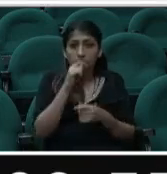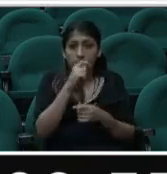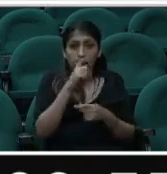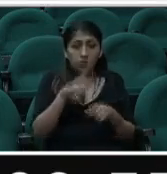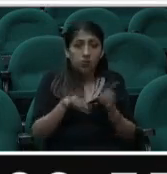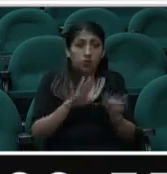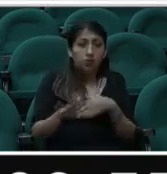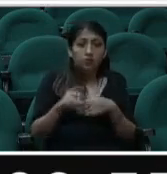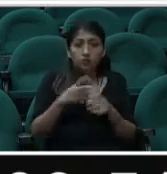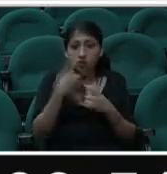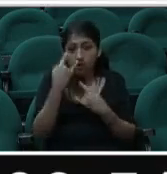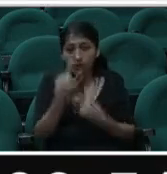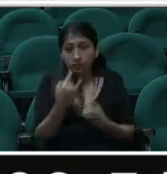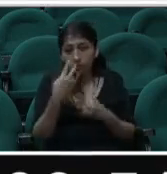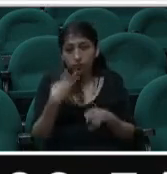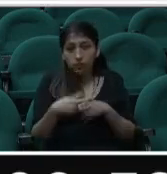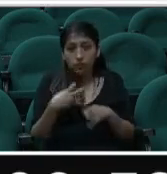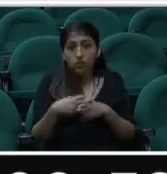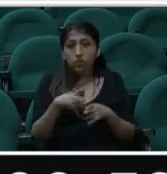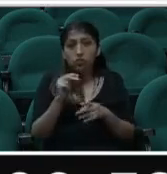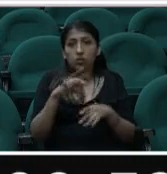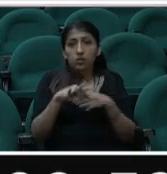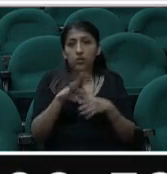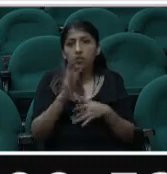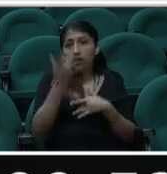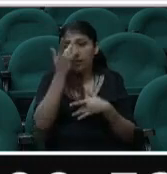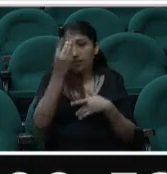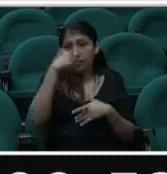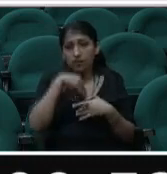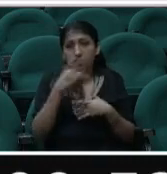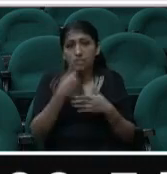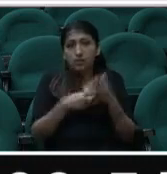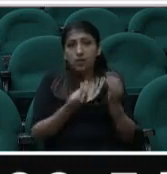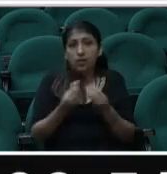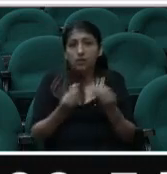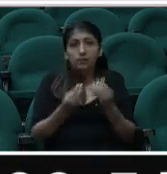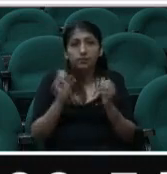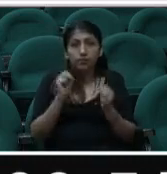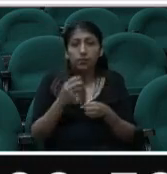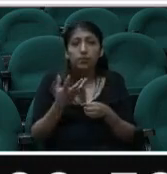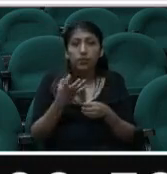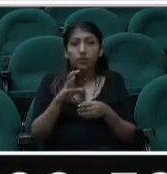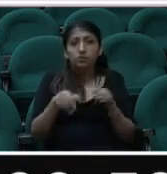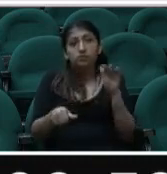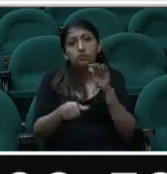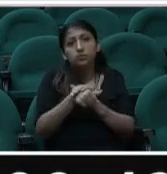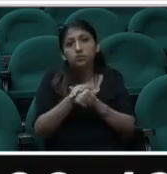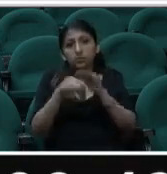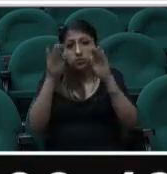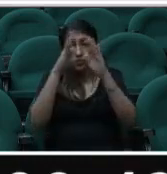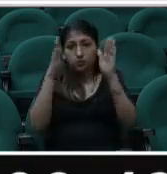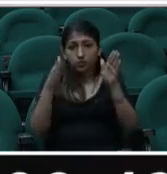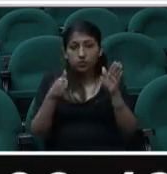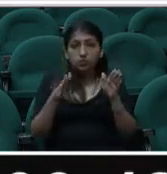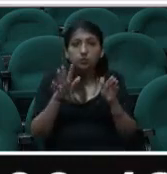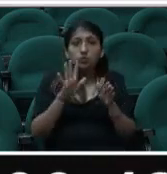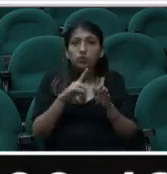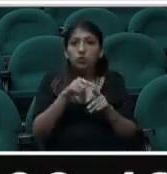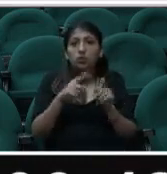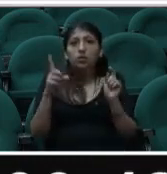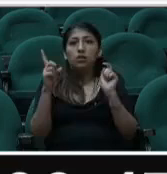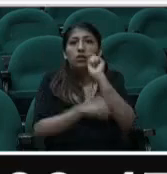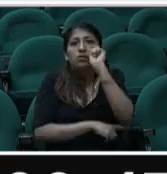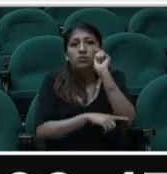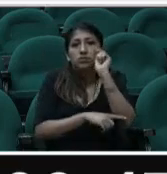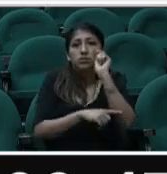problema que en realidad no depende ya de él sino que es una enfermedad y él tiene que de alguna manera atenderse en un centro de salud pública y se lo penaliza a él mientras